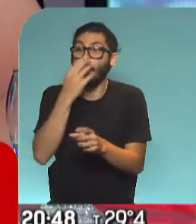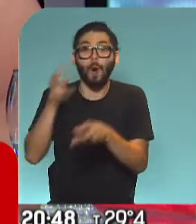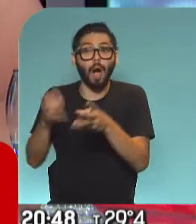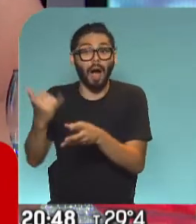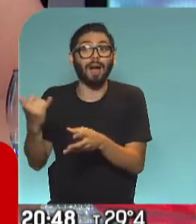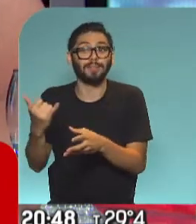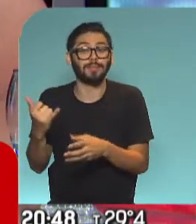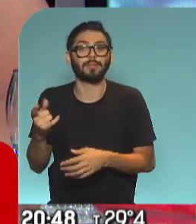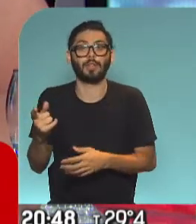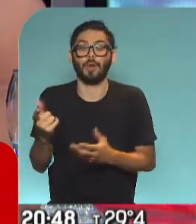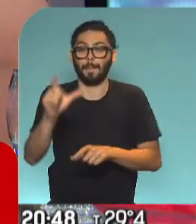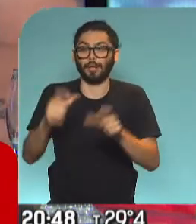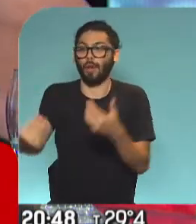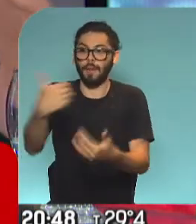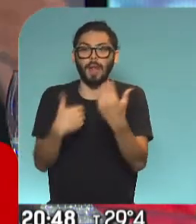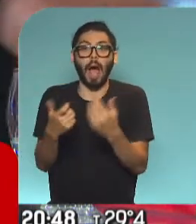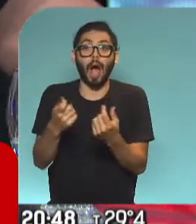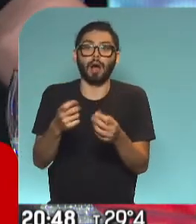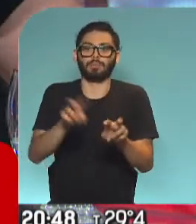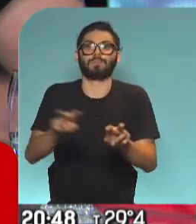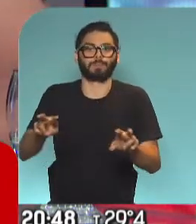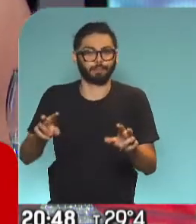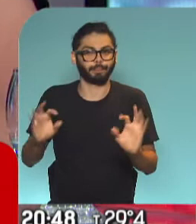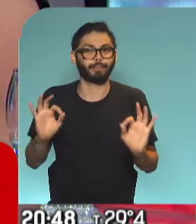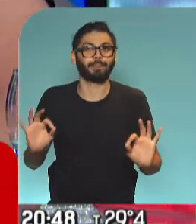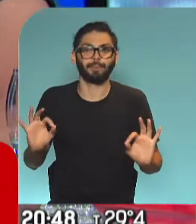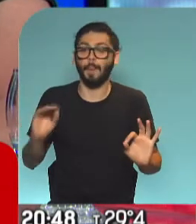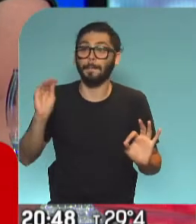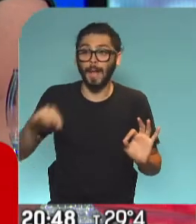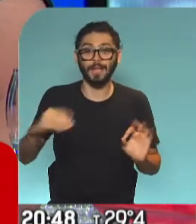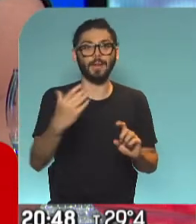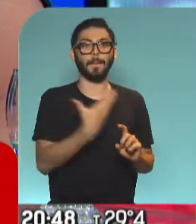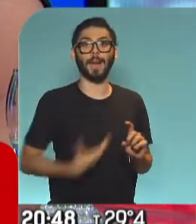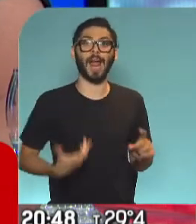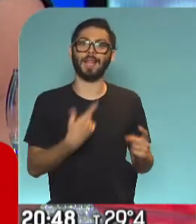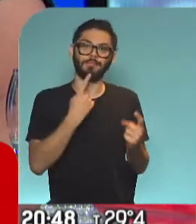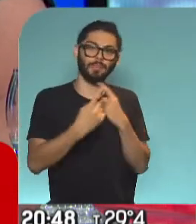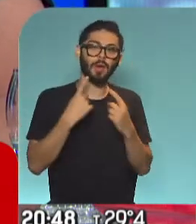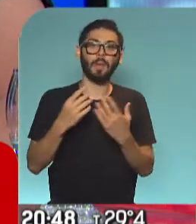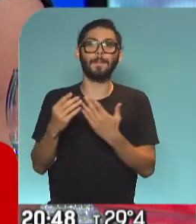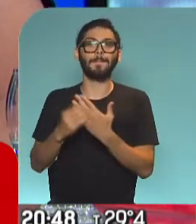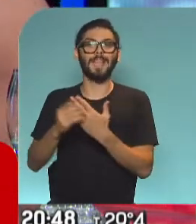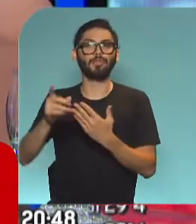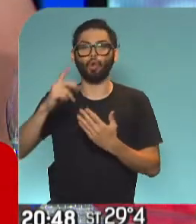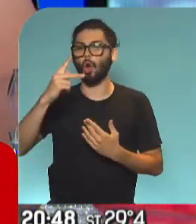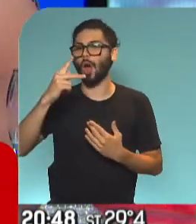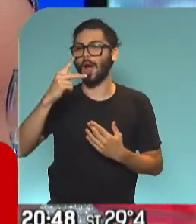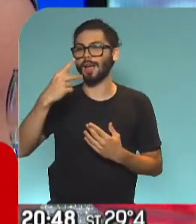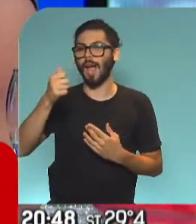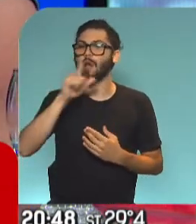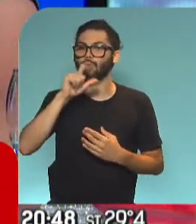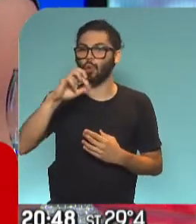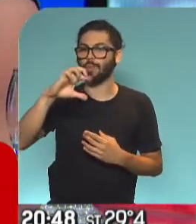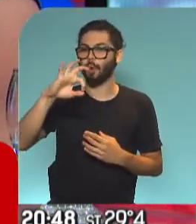que atendíamos a nuestras vecinas y vecinos más lo que charlábamos con el presidente de la nación y con el ministro katopodis los hospitales